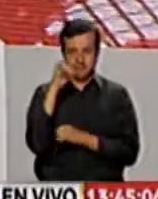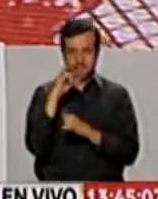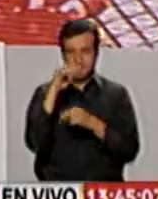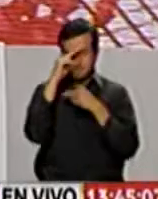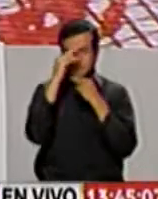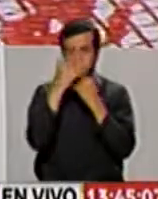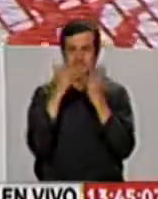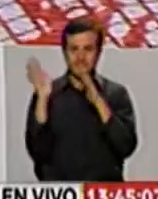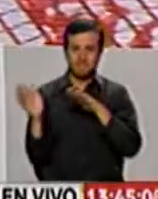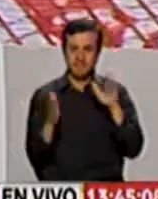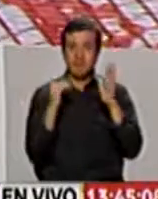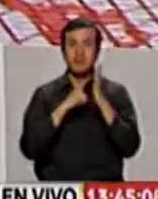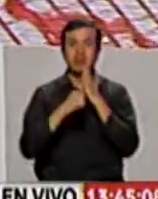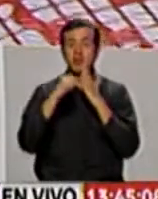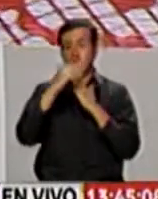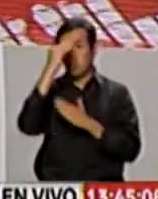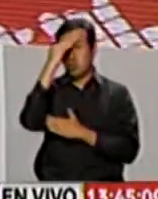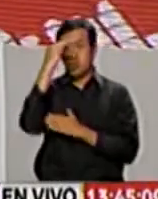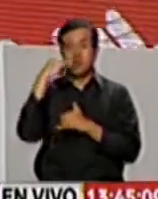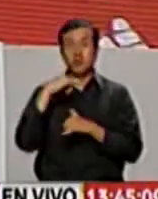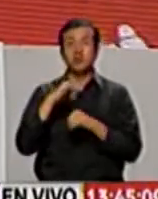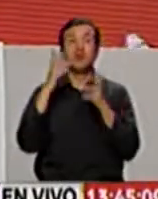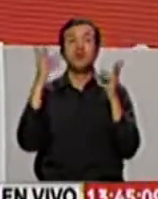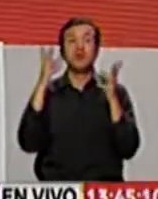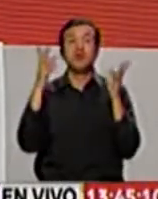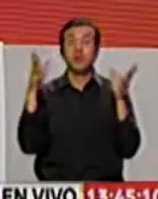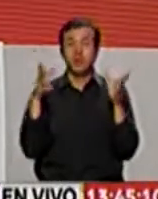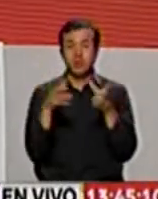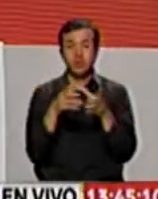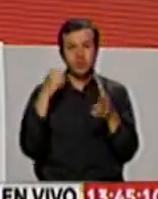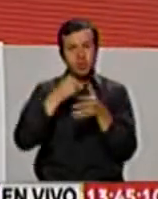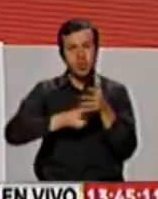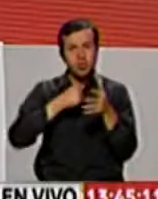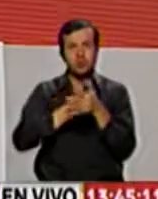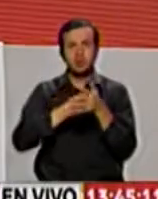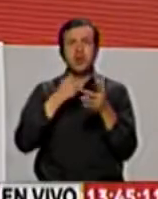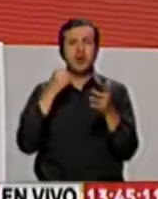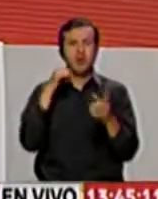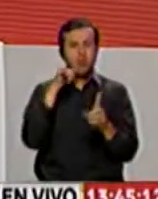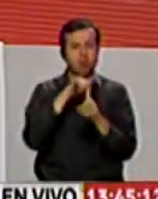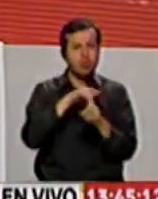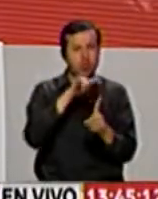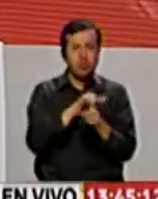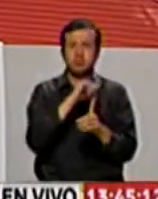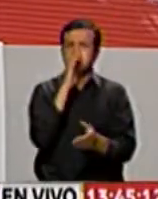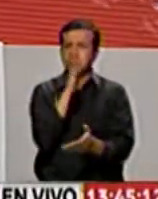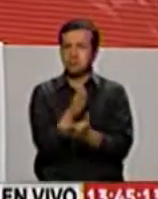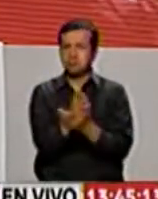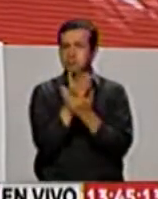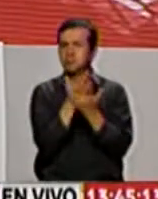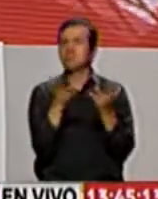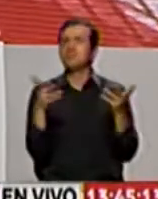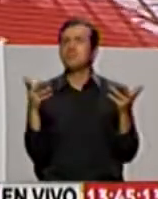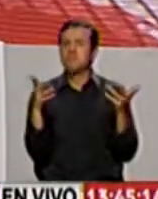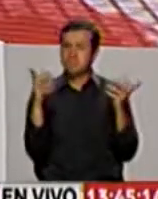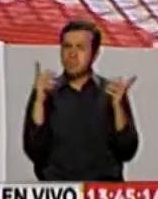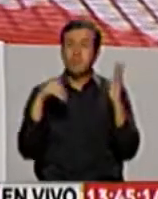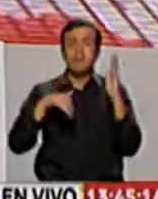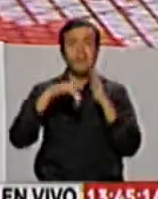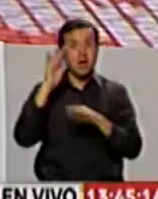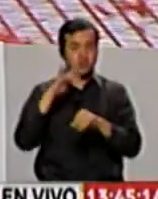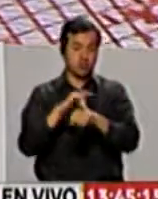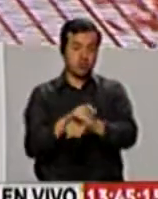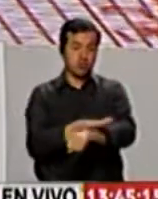El Ministerio de Educación concluyó con éxito el concurso intercolegial para luchar contra el bullying, el mismo que se enmarcó en la campaña Más